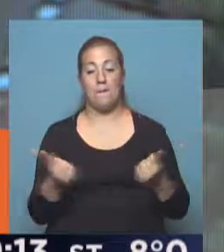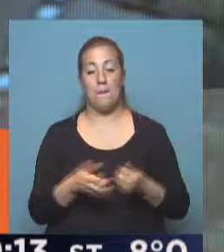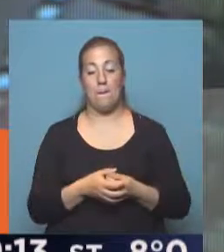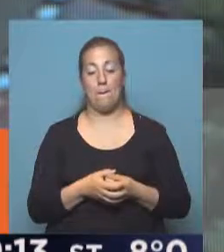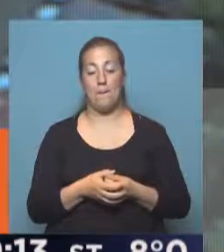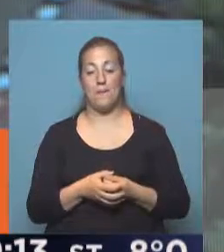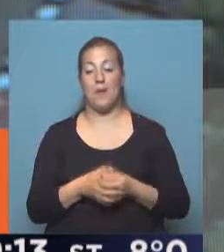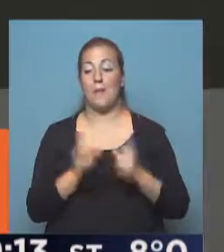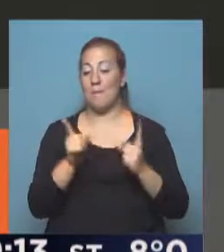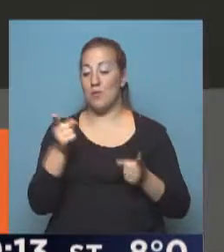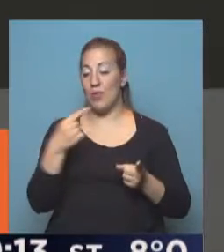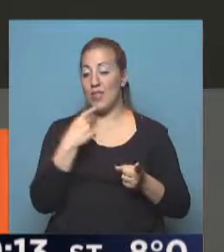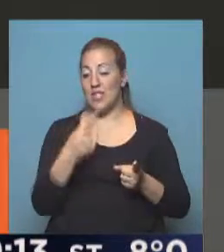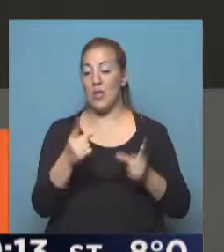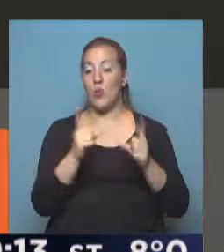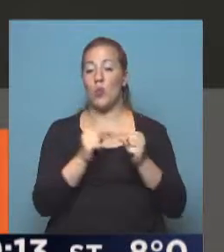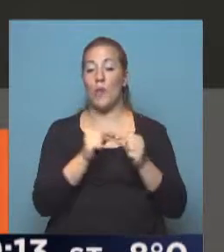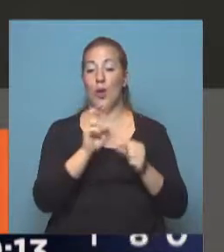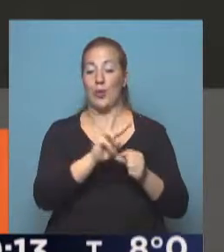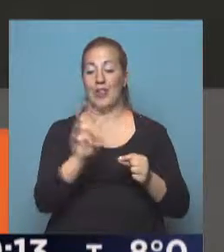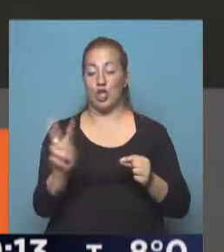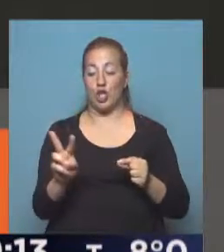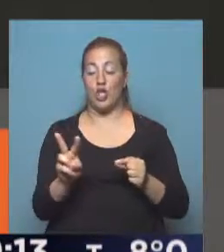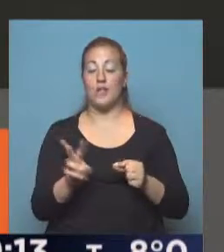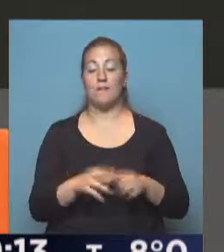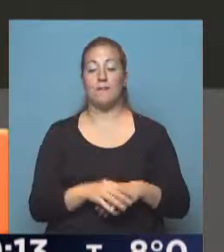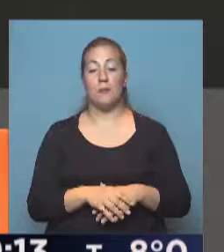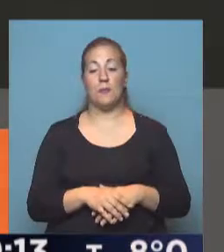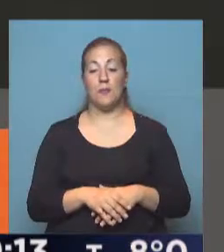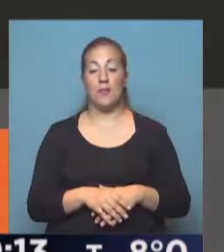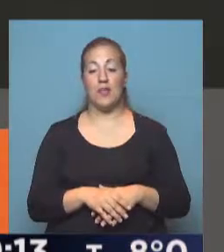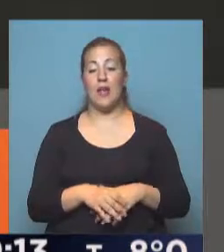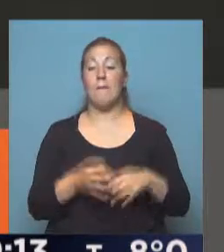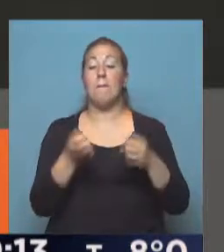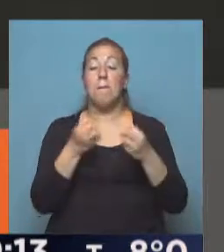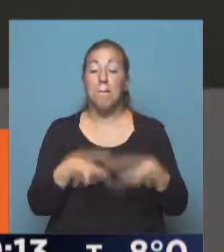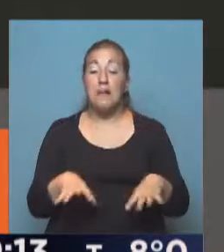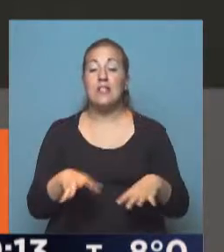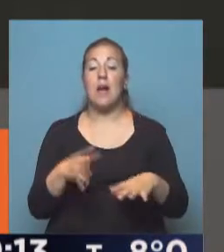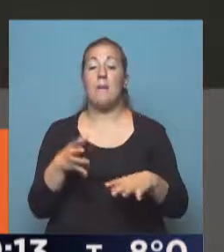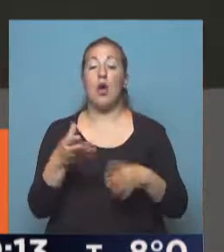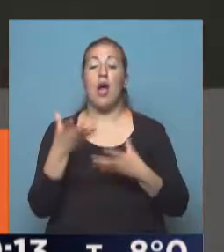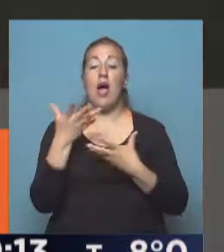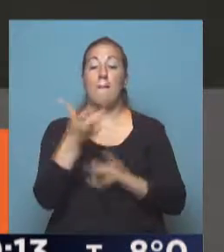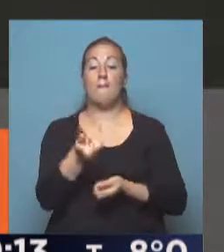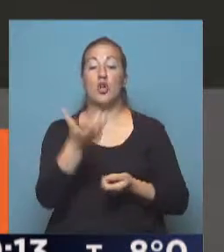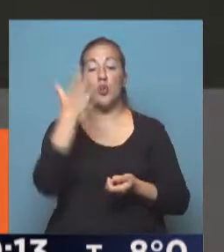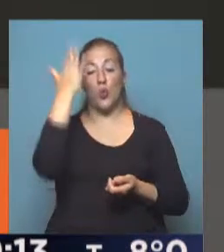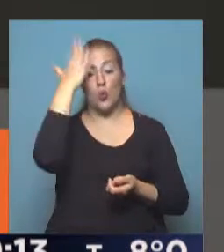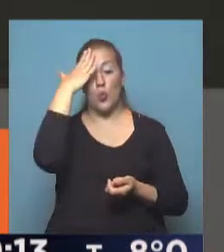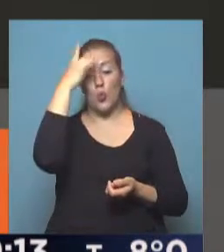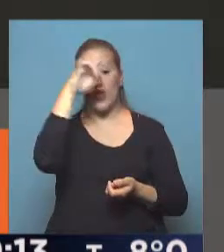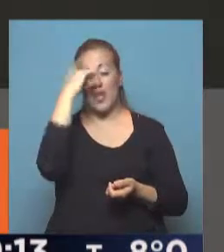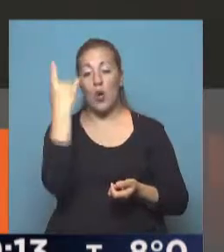como dijiste a la número 22 empezamos con el apoyo de cultura de la nación y